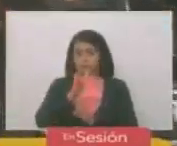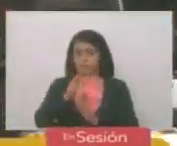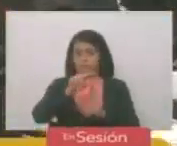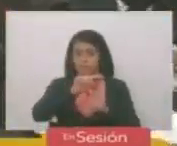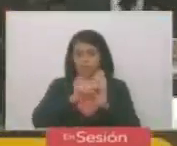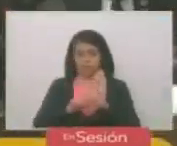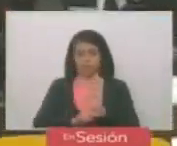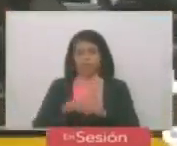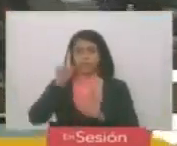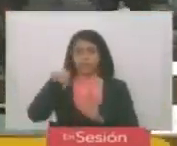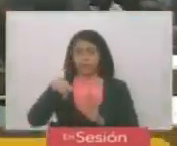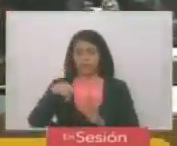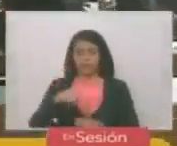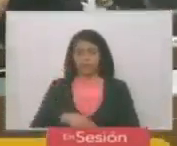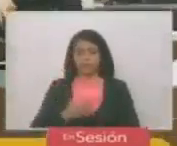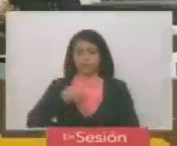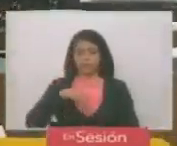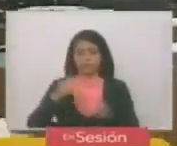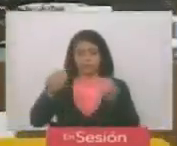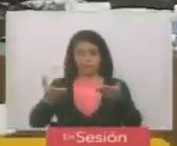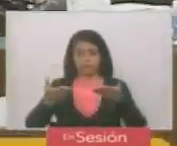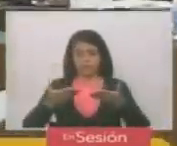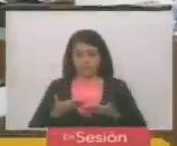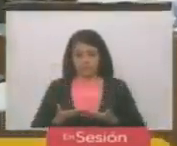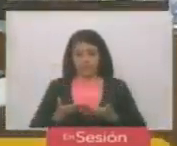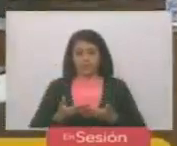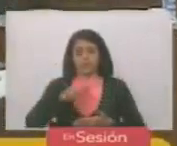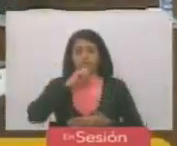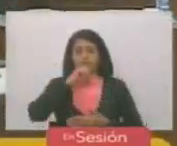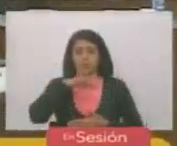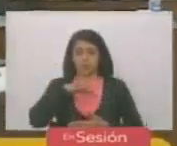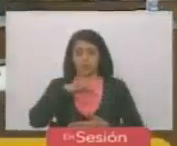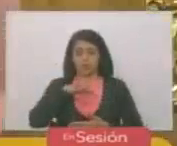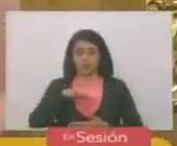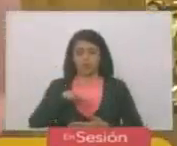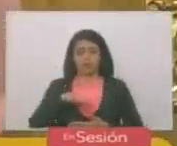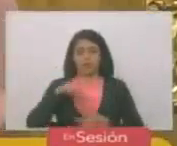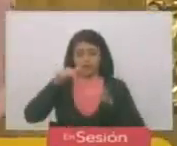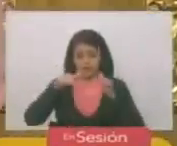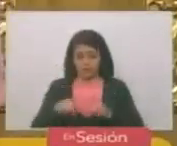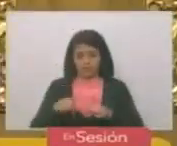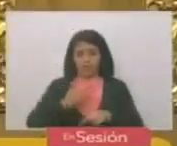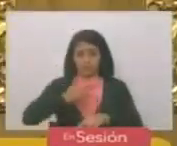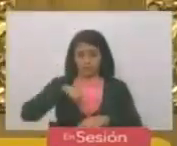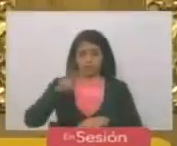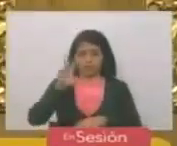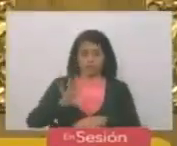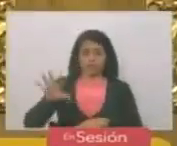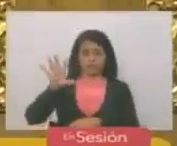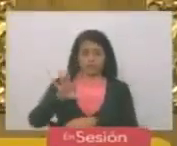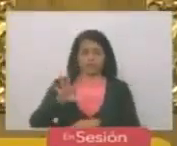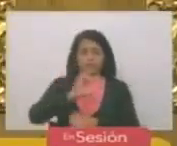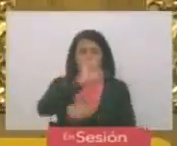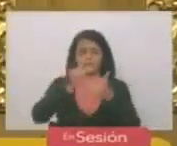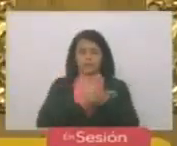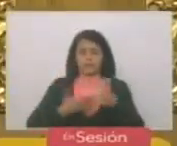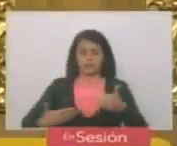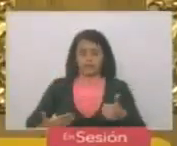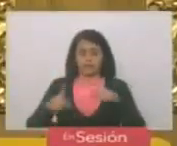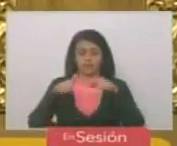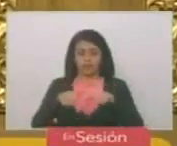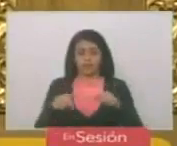y además de eso, nos trajimos como hito histórico acá a nuestra patria Venezuela, la vicepresidencia